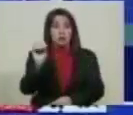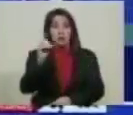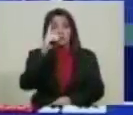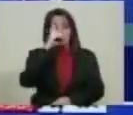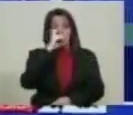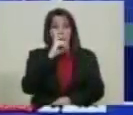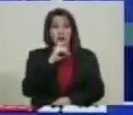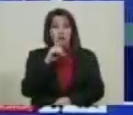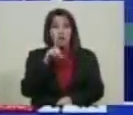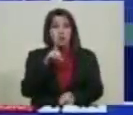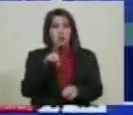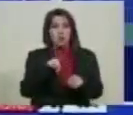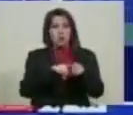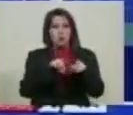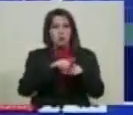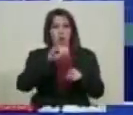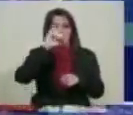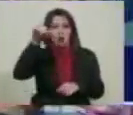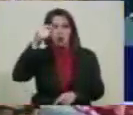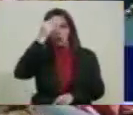señor Julio Borges.